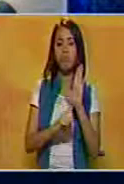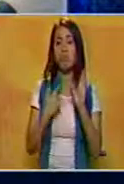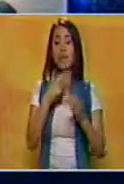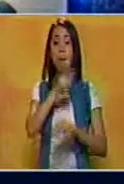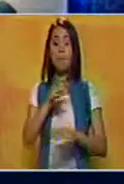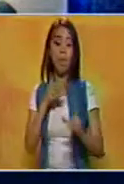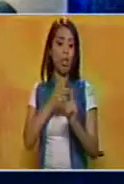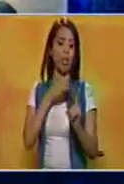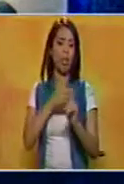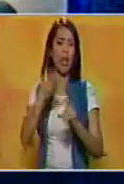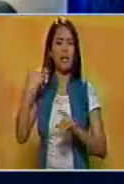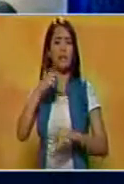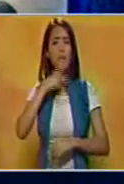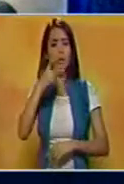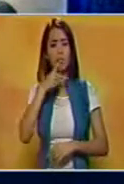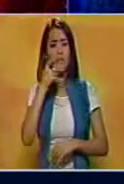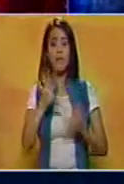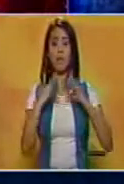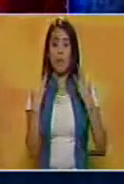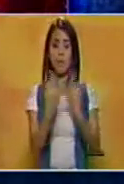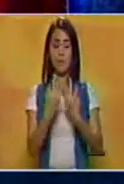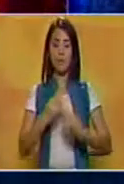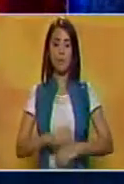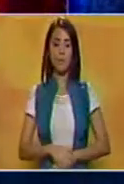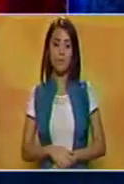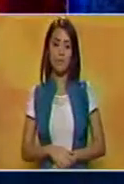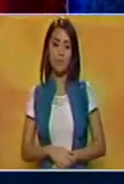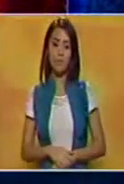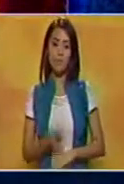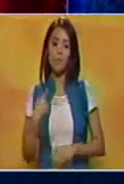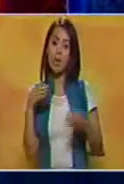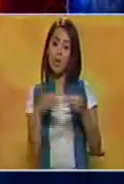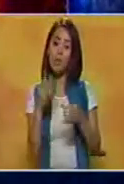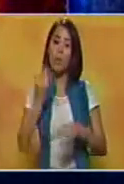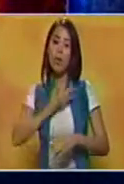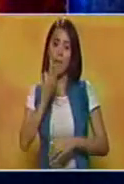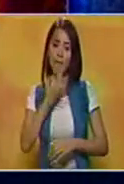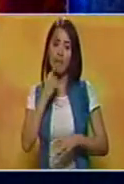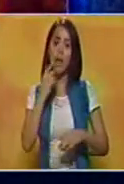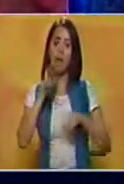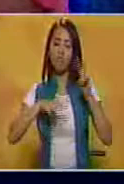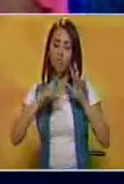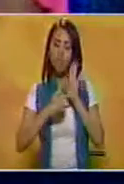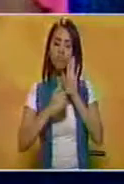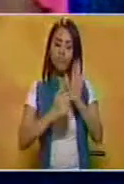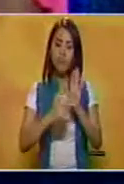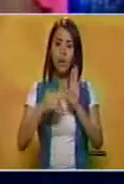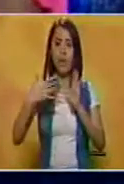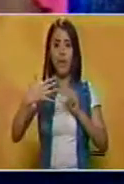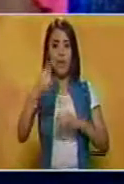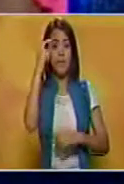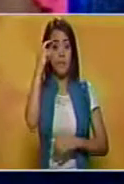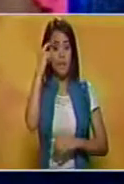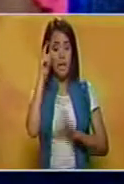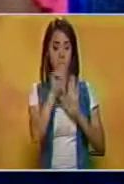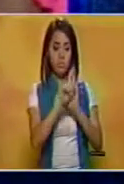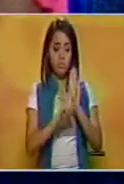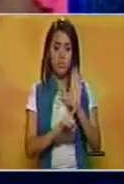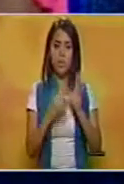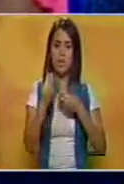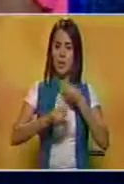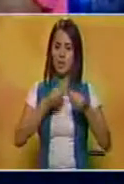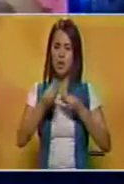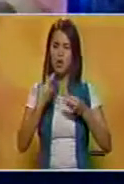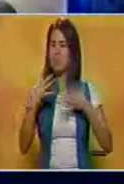directas de la violencia política y de sus familiares tras lo cual la comisión de la verdad expondrá en los próximos días una serie de medidas y acciones